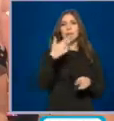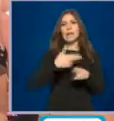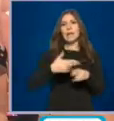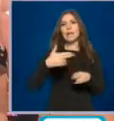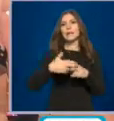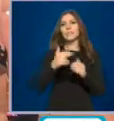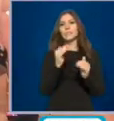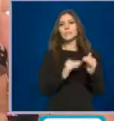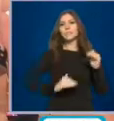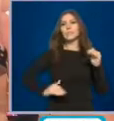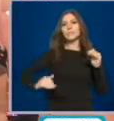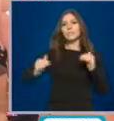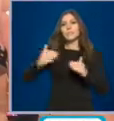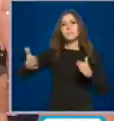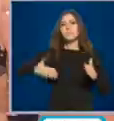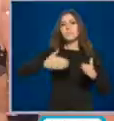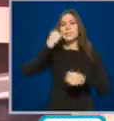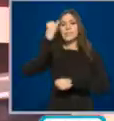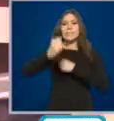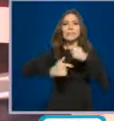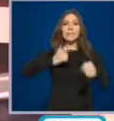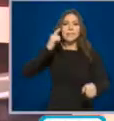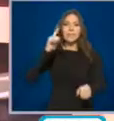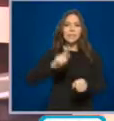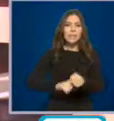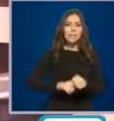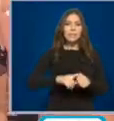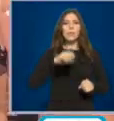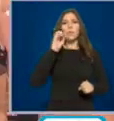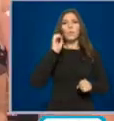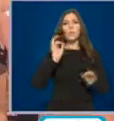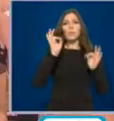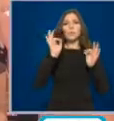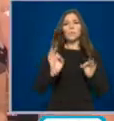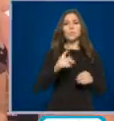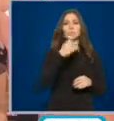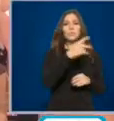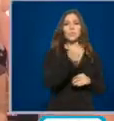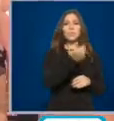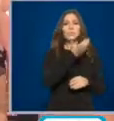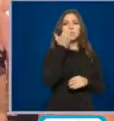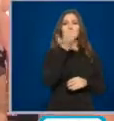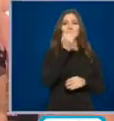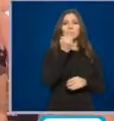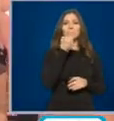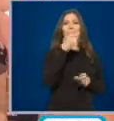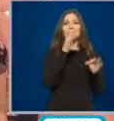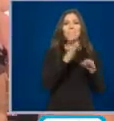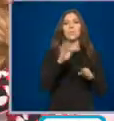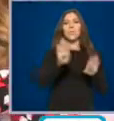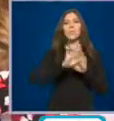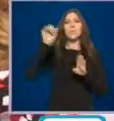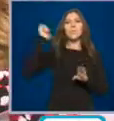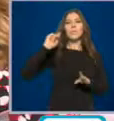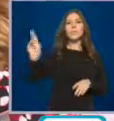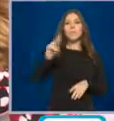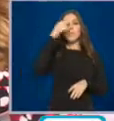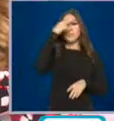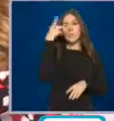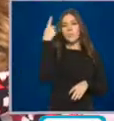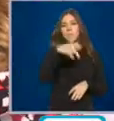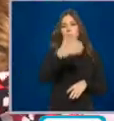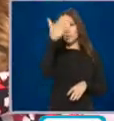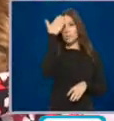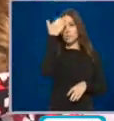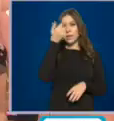internacional. Cocina internacional, cocina O la típica de ahí que también... también el pueblito antiguo mexicano, pero es muy conocido porque